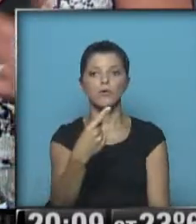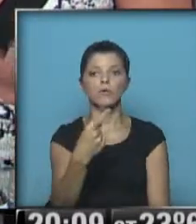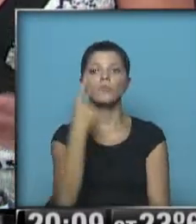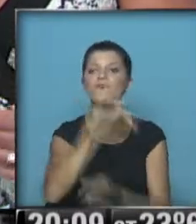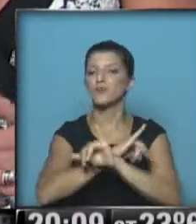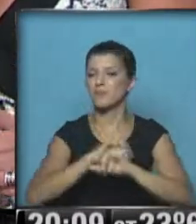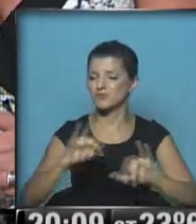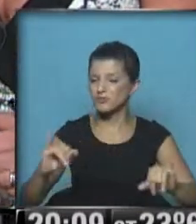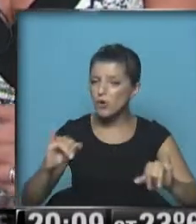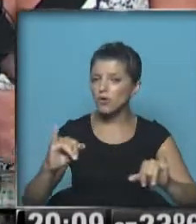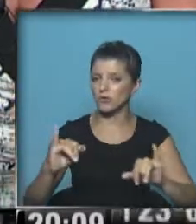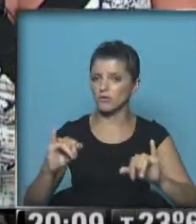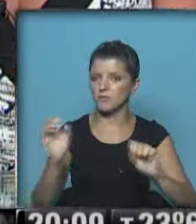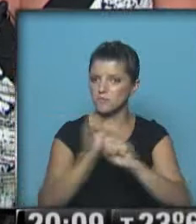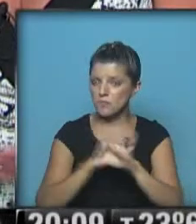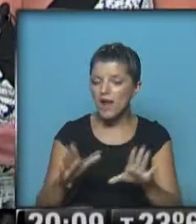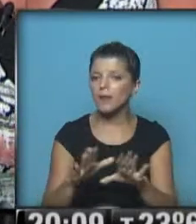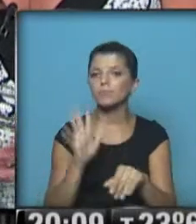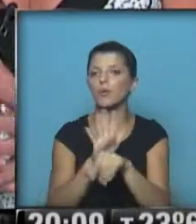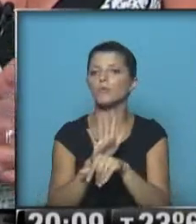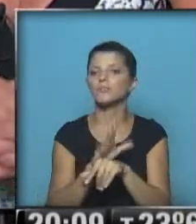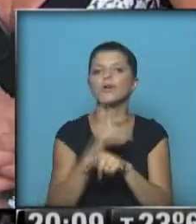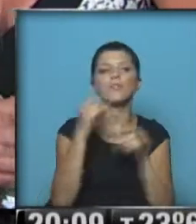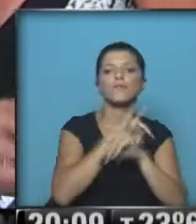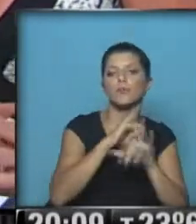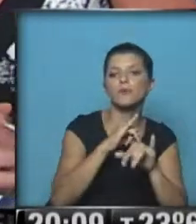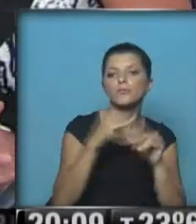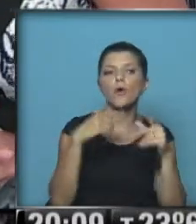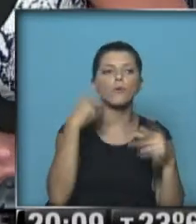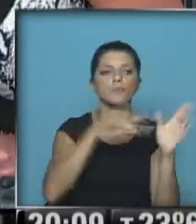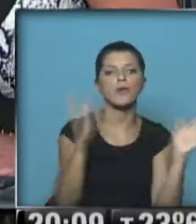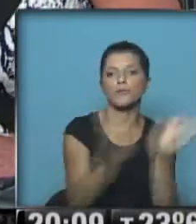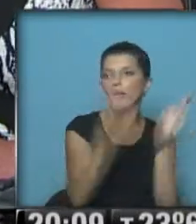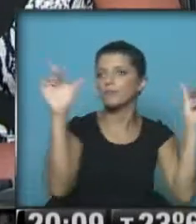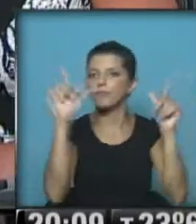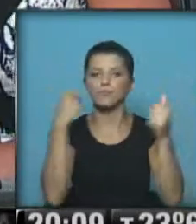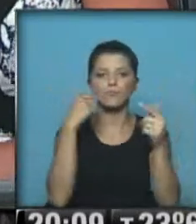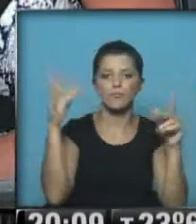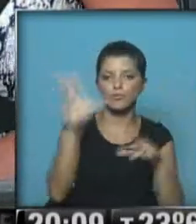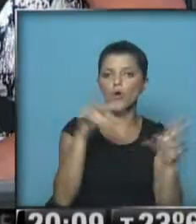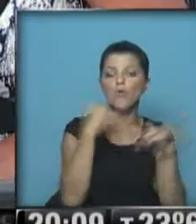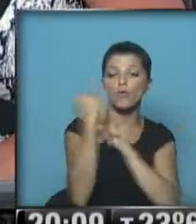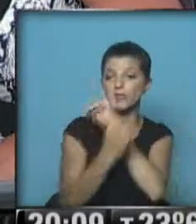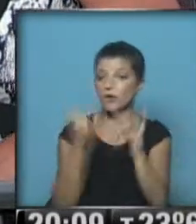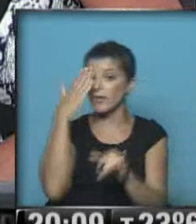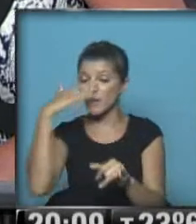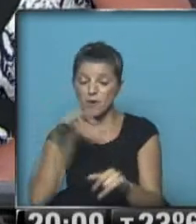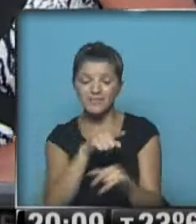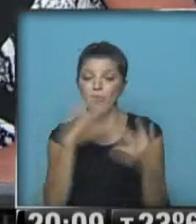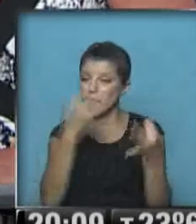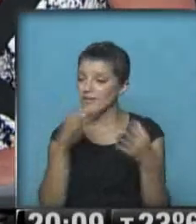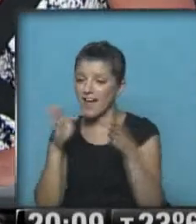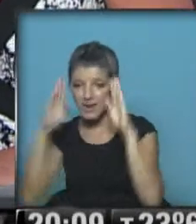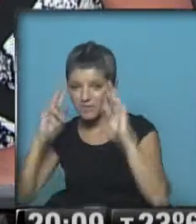información llegada digamos así de datos a los medios de comunicación que justamente como decía pablo desvían el